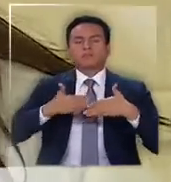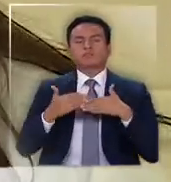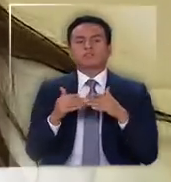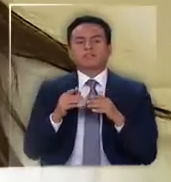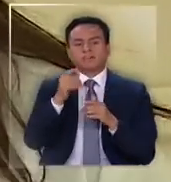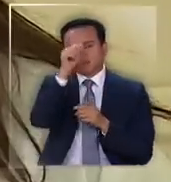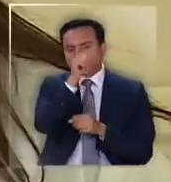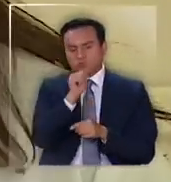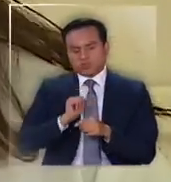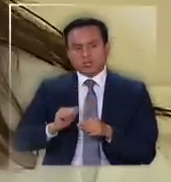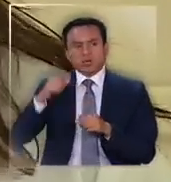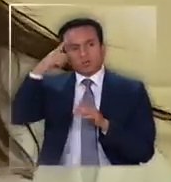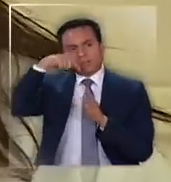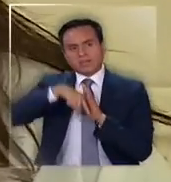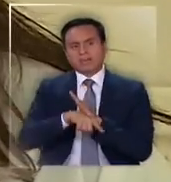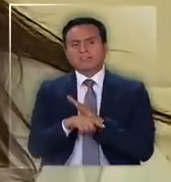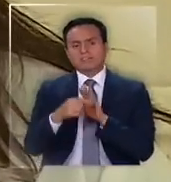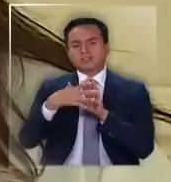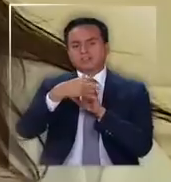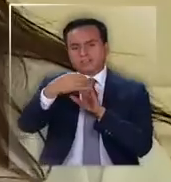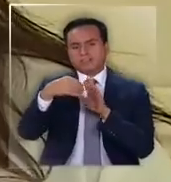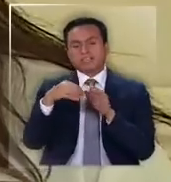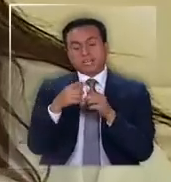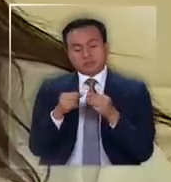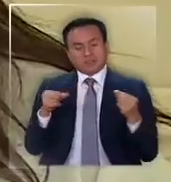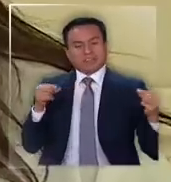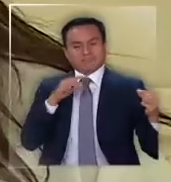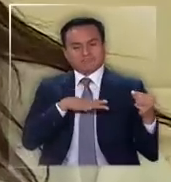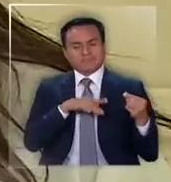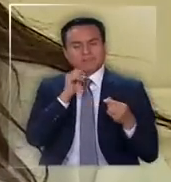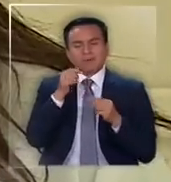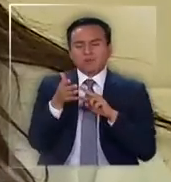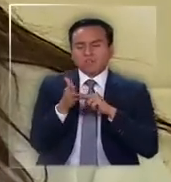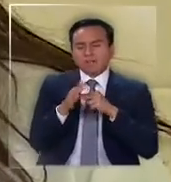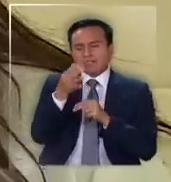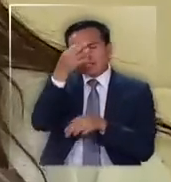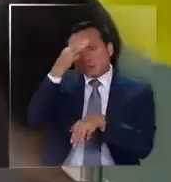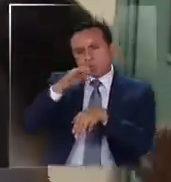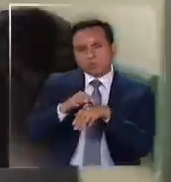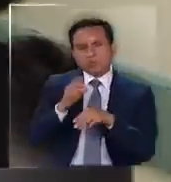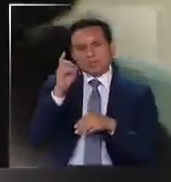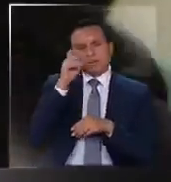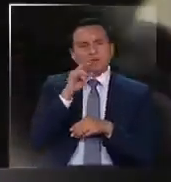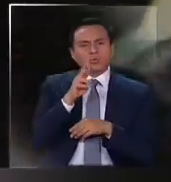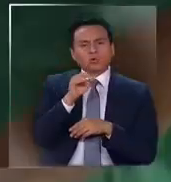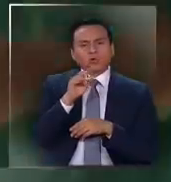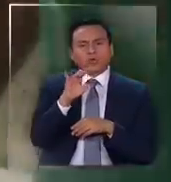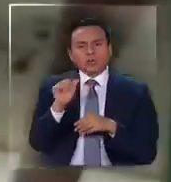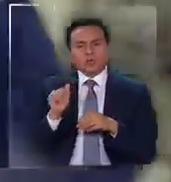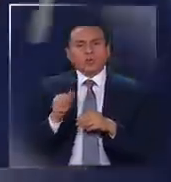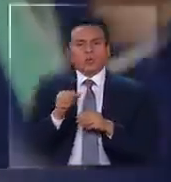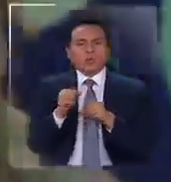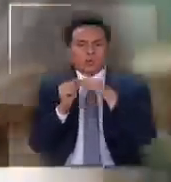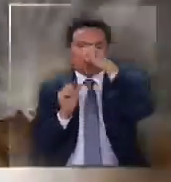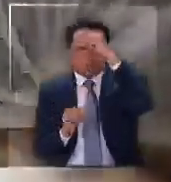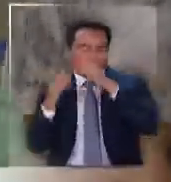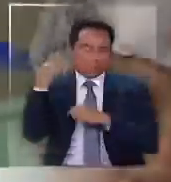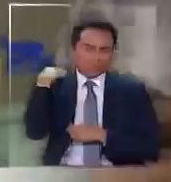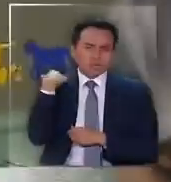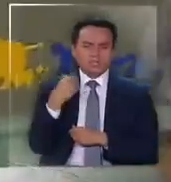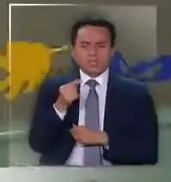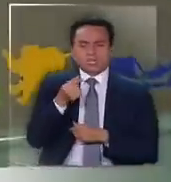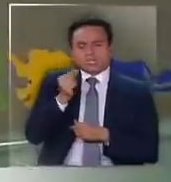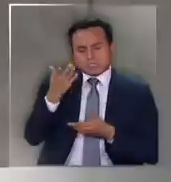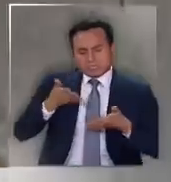cantidad de cirugías complejas y somos centro de referencia nacional para problemas de salud muy complejos, urológicos, de columna, de